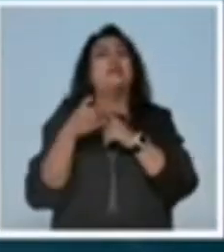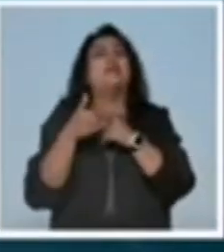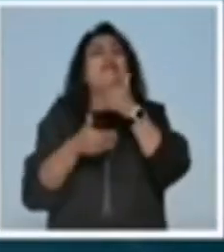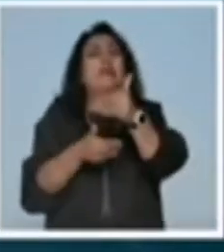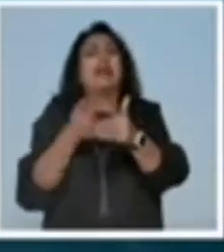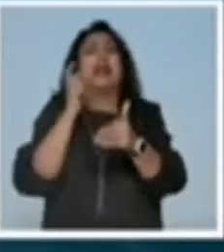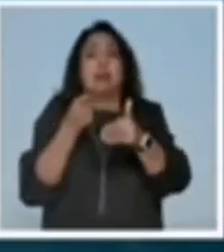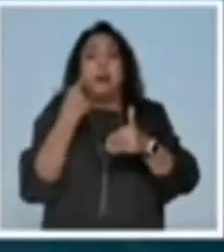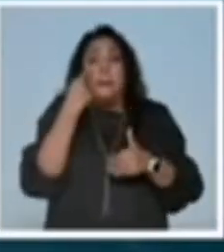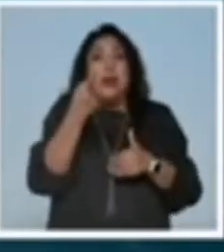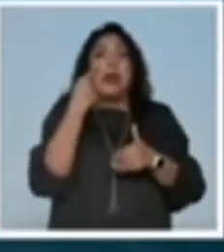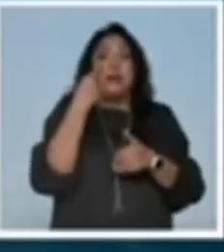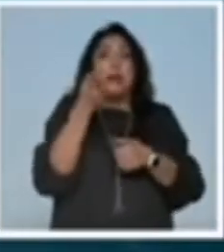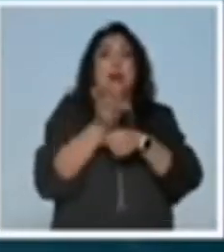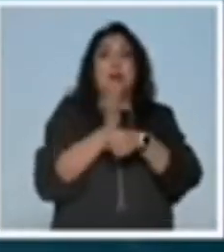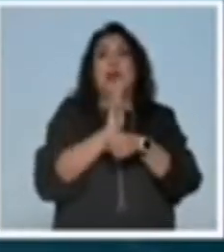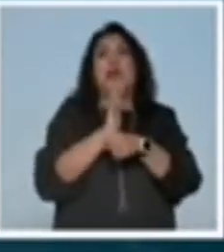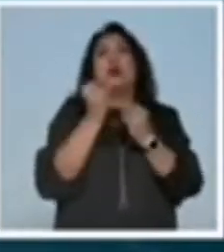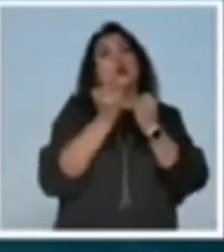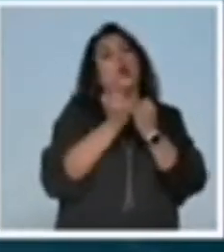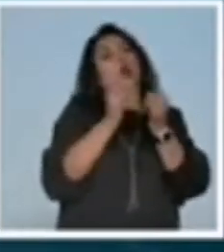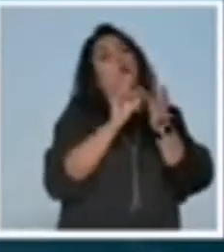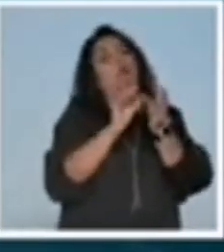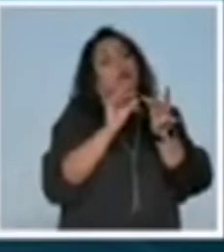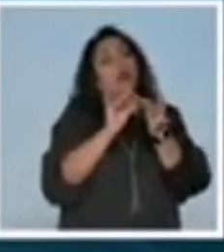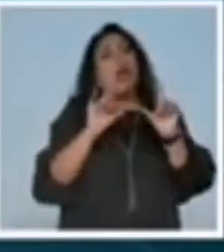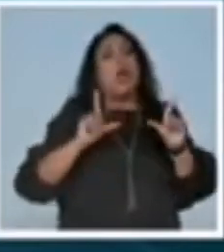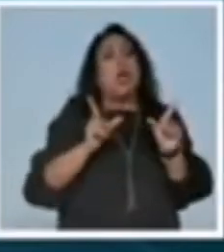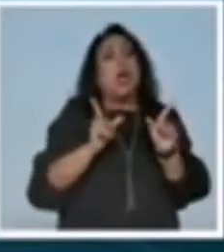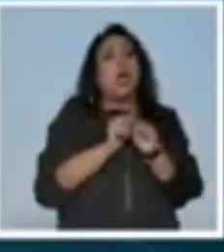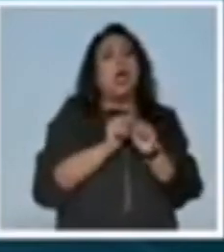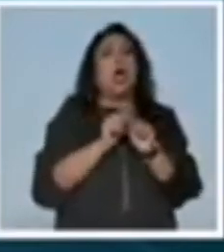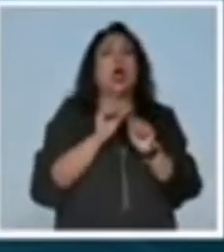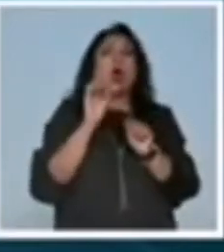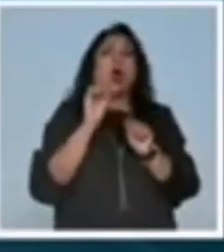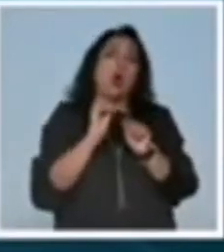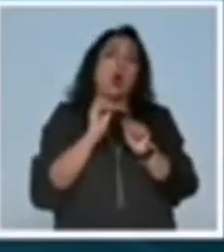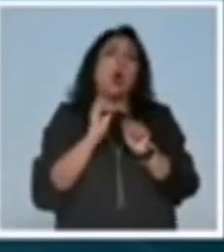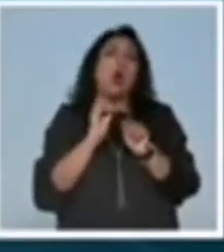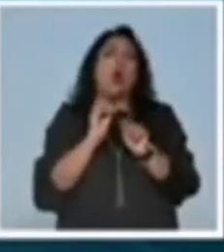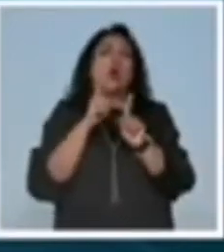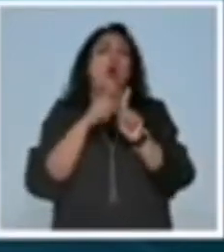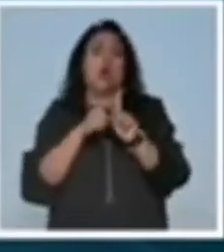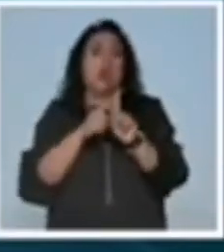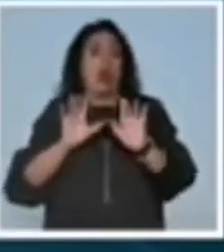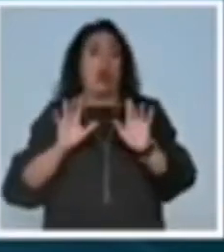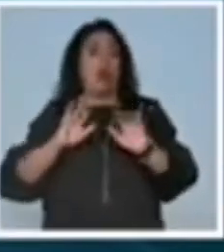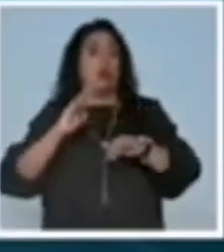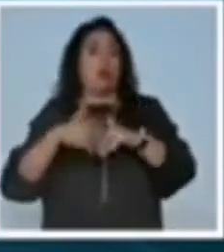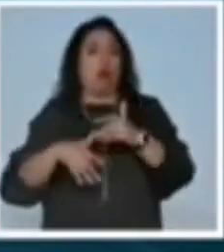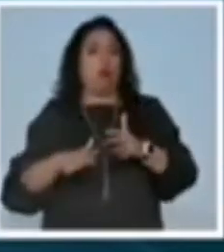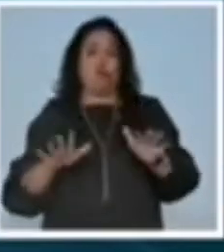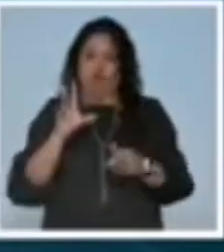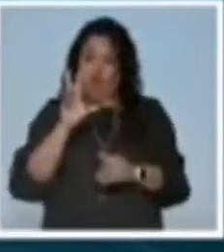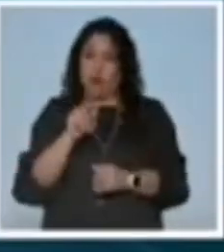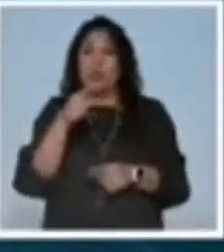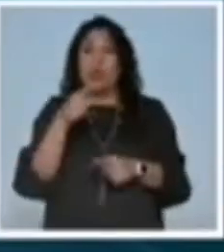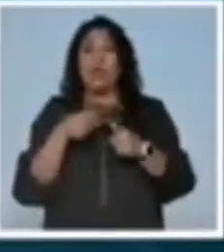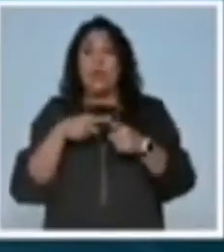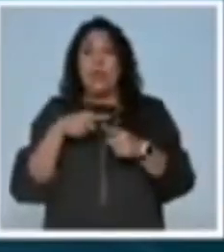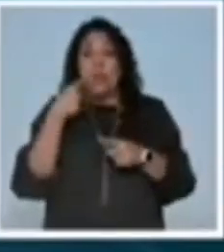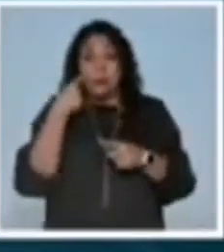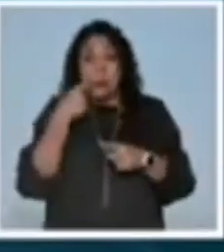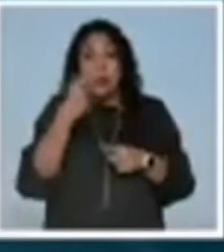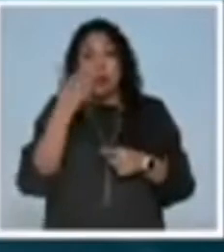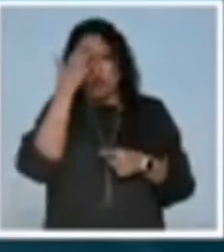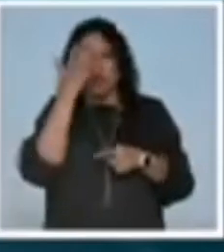ver películas, ya que no es lo mismo comentar, hacer una sinopsis o reseña y hacer crítica. Los que se están aproximando